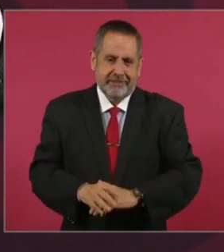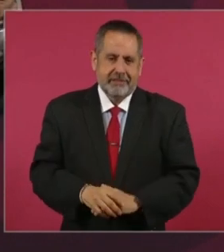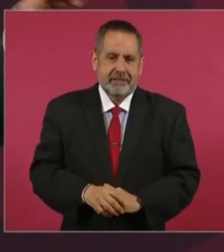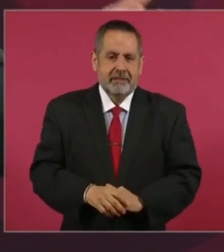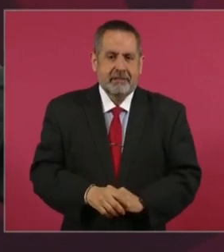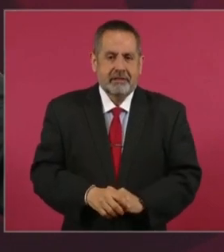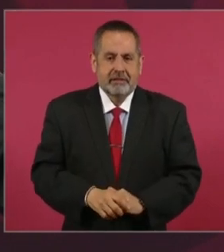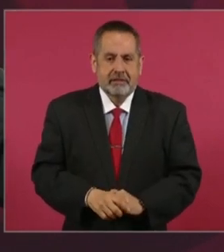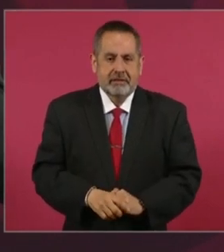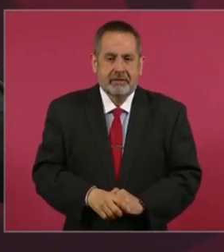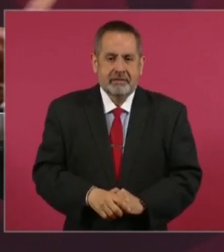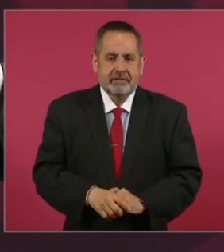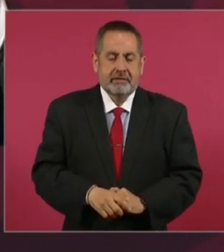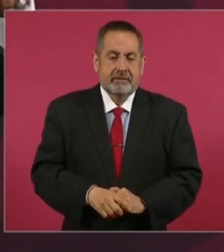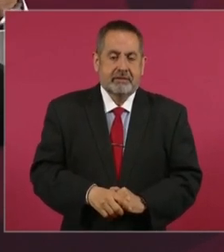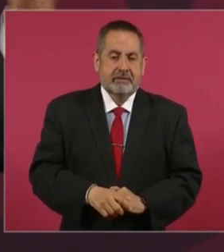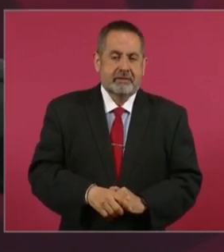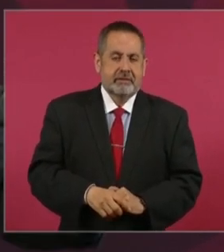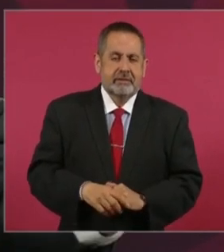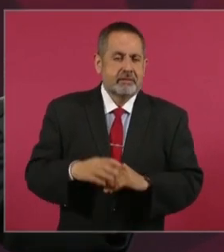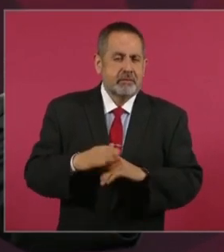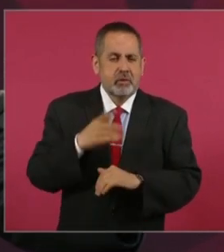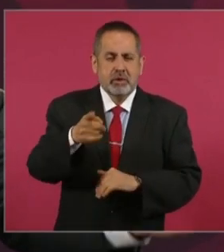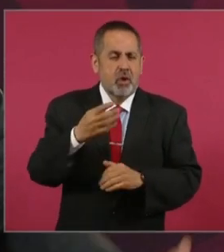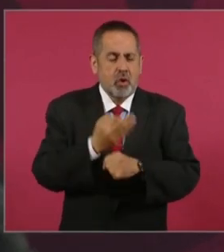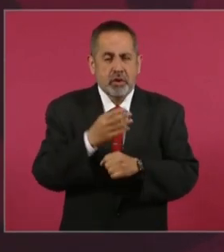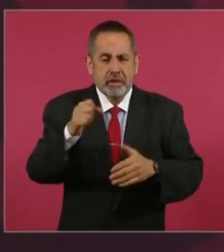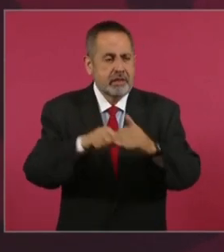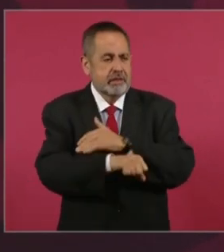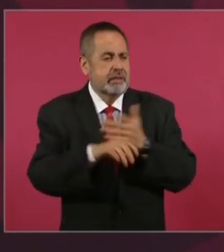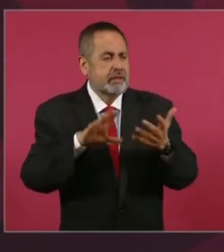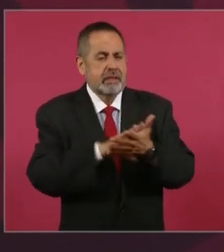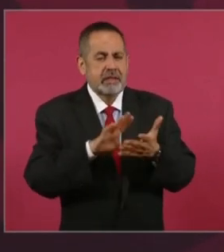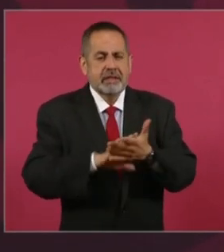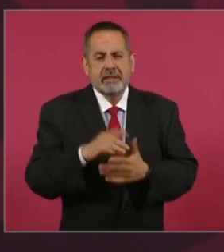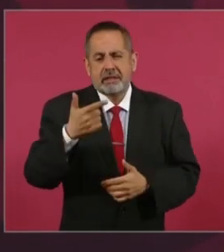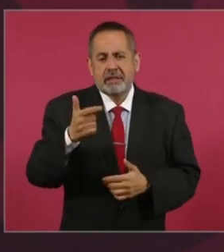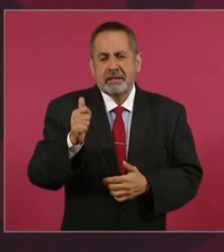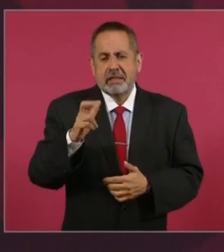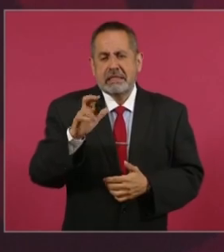Bueno, ¿por qué está en la cárcel García Luna?